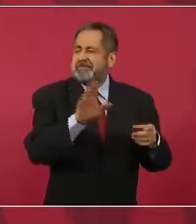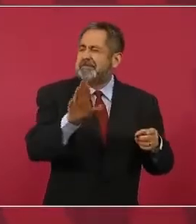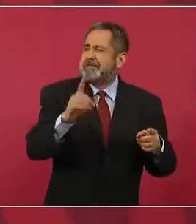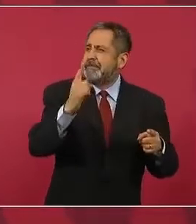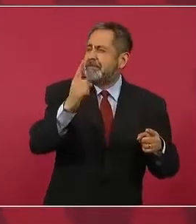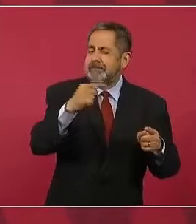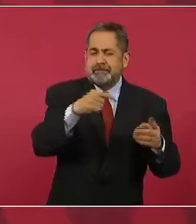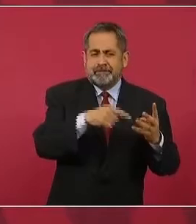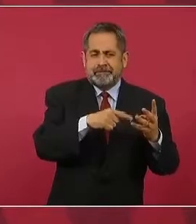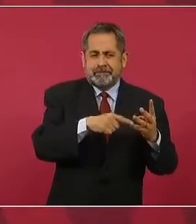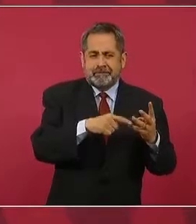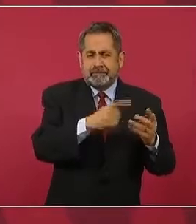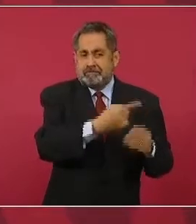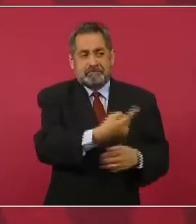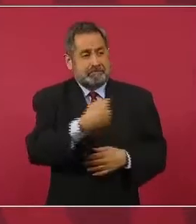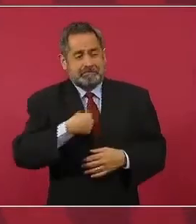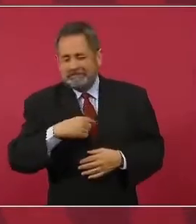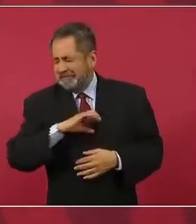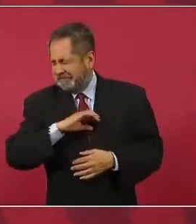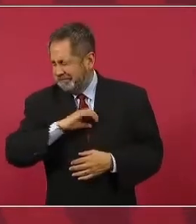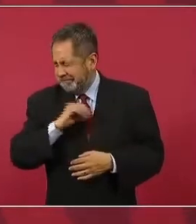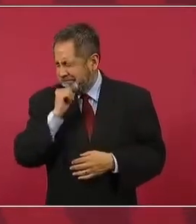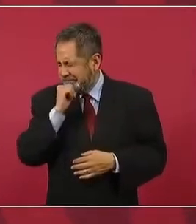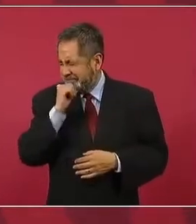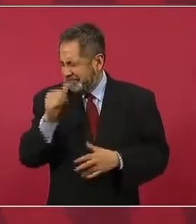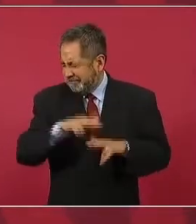Entonces, ¿de dónde saca la información?